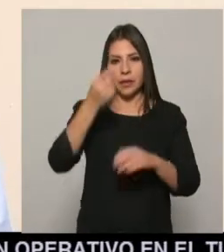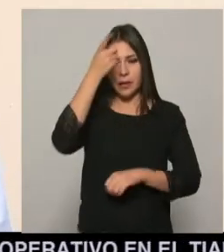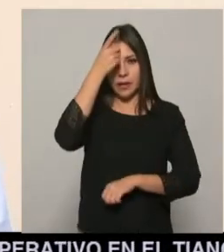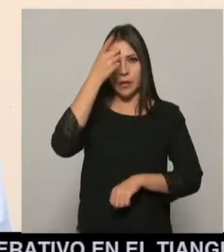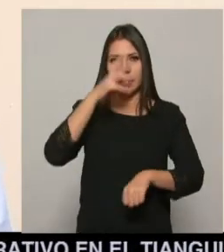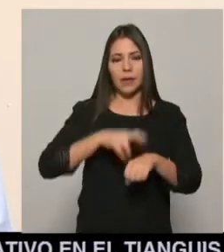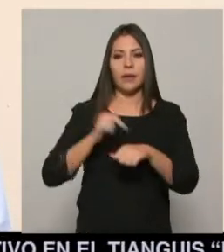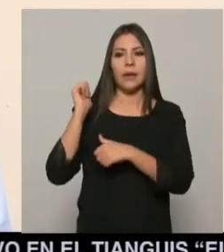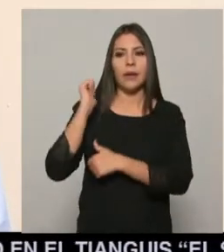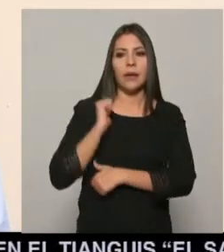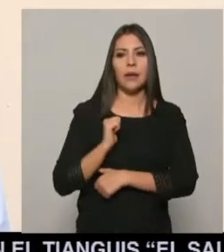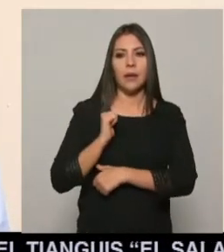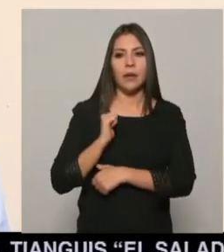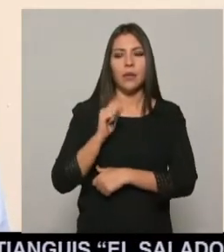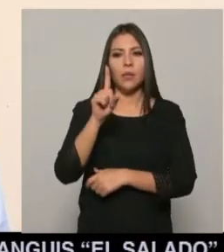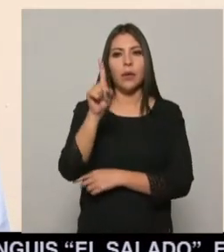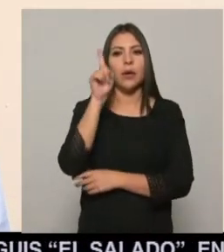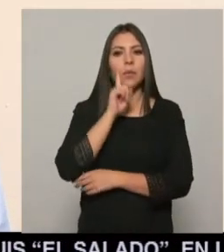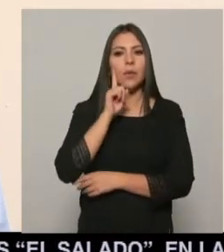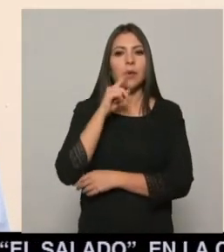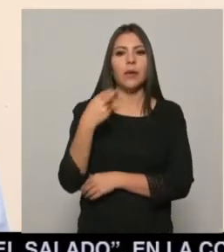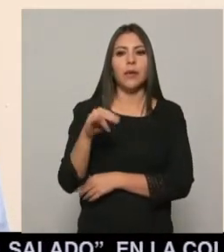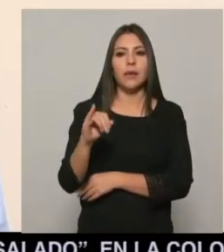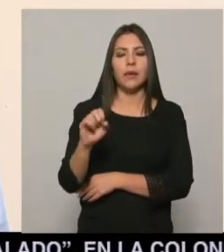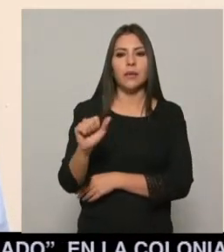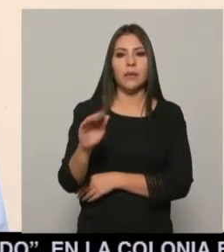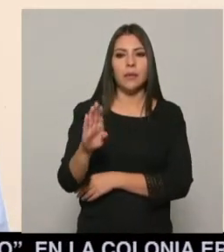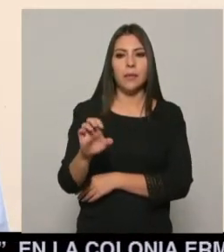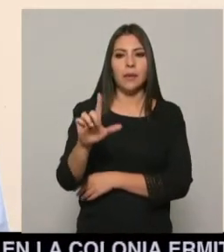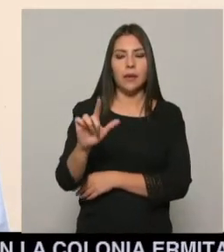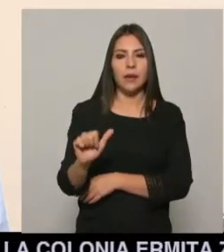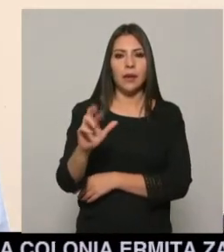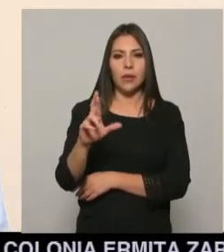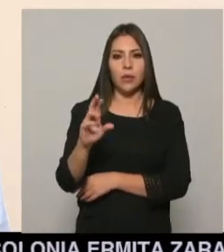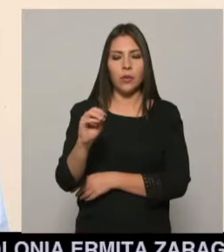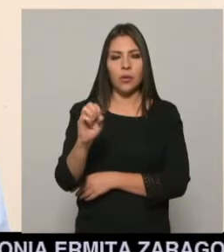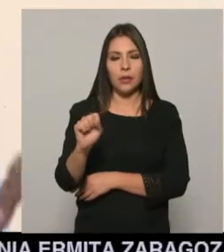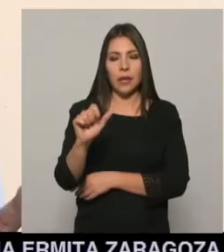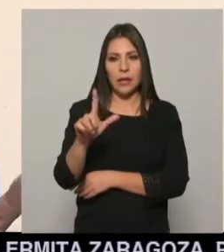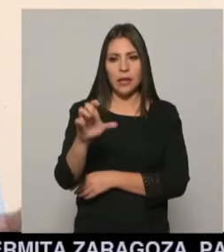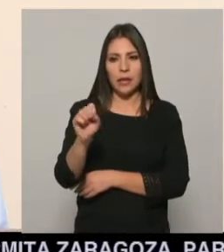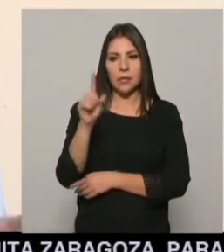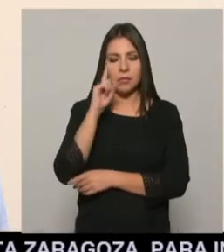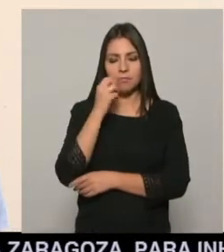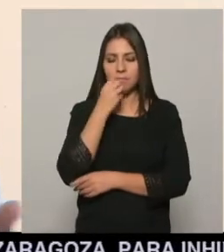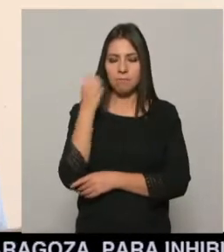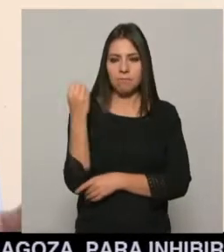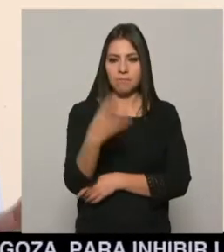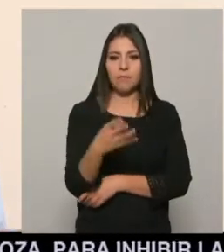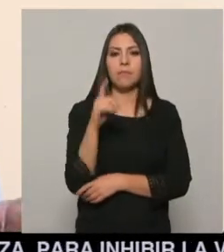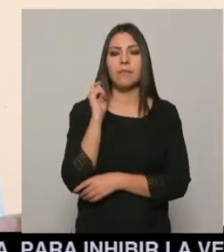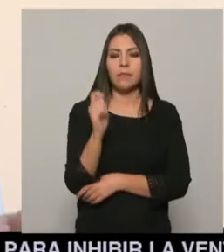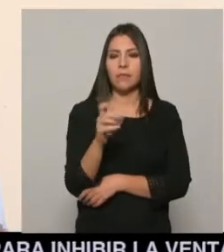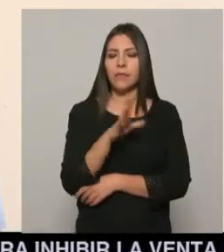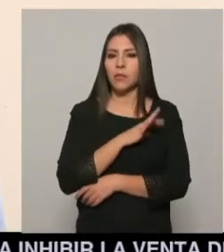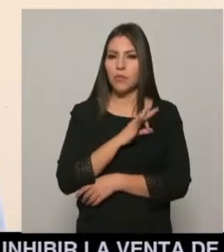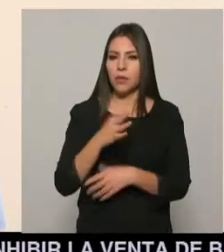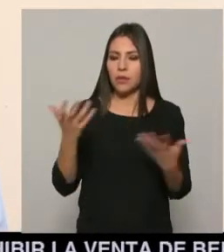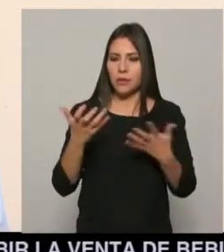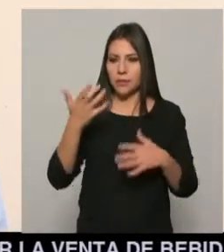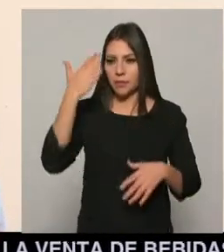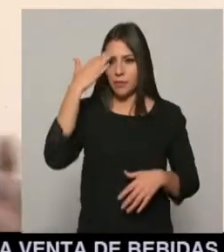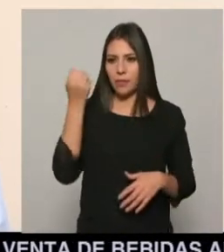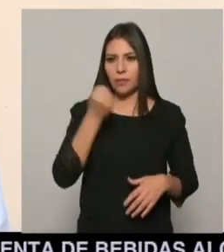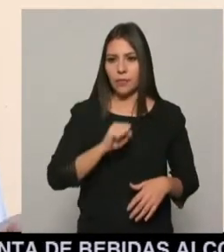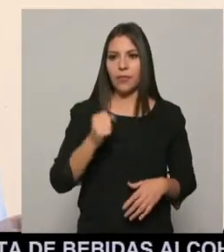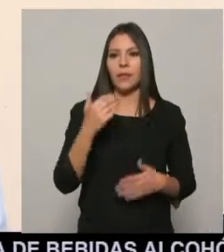La va a presidir una mujer, Isabela Rosales Herrera, una mujer extraordinaria, capaz, con talento, con fuerza.